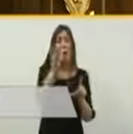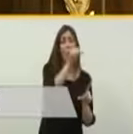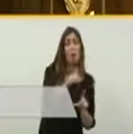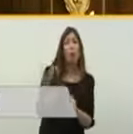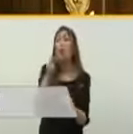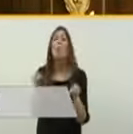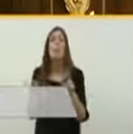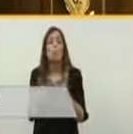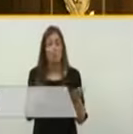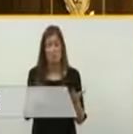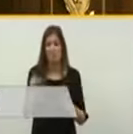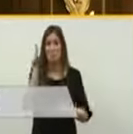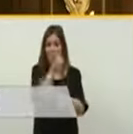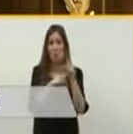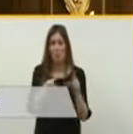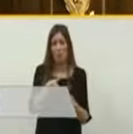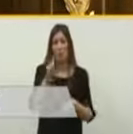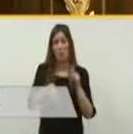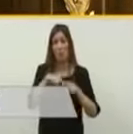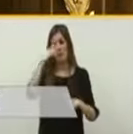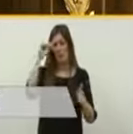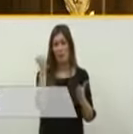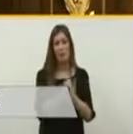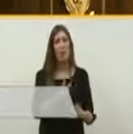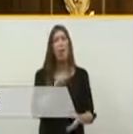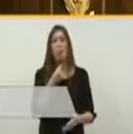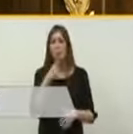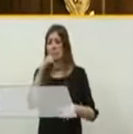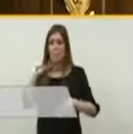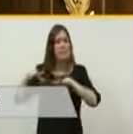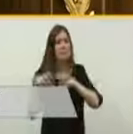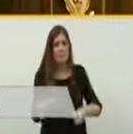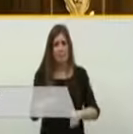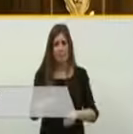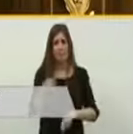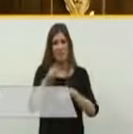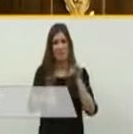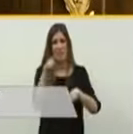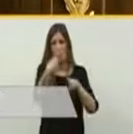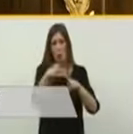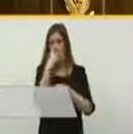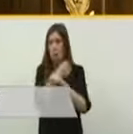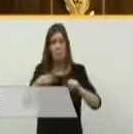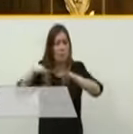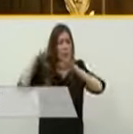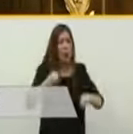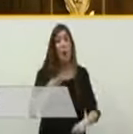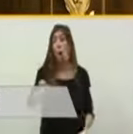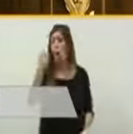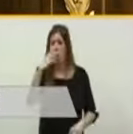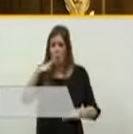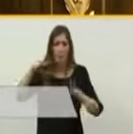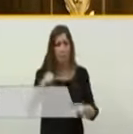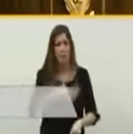que algunos están en la simbología bélica, en el asedio, el asalto a los cielos o el asalto al poder. Quizás